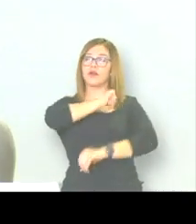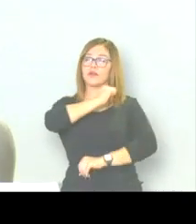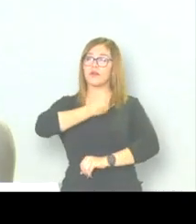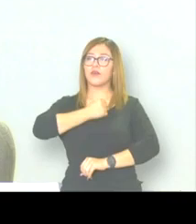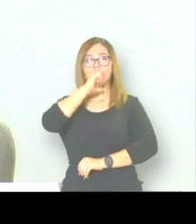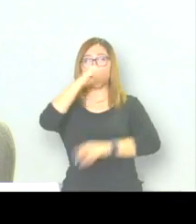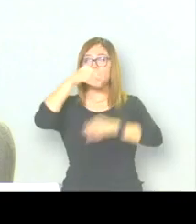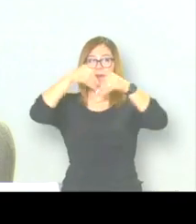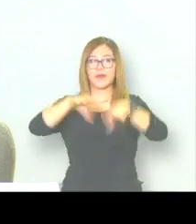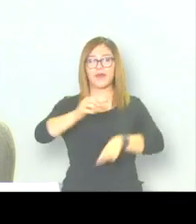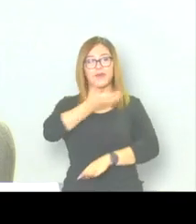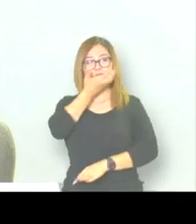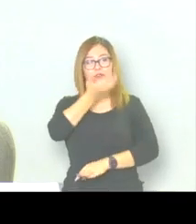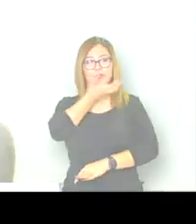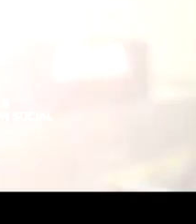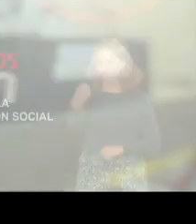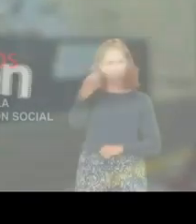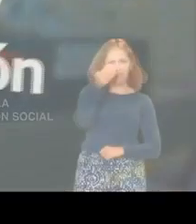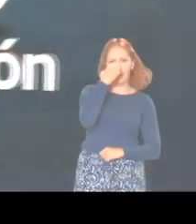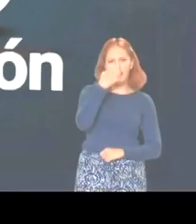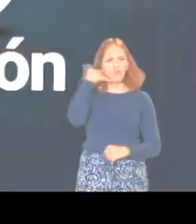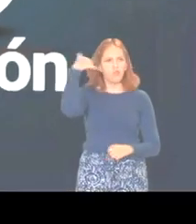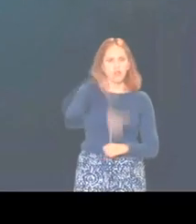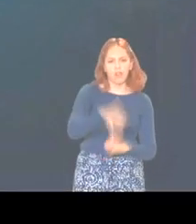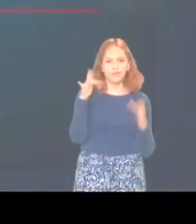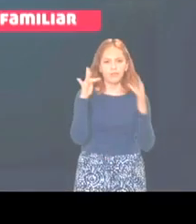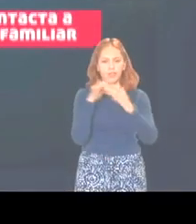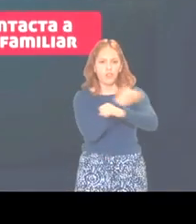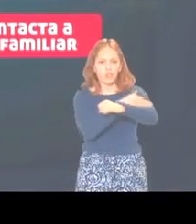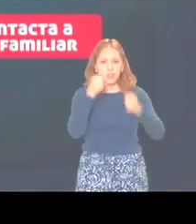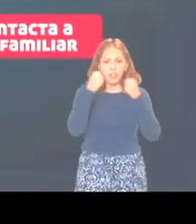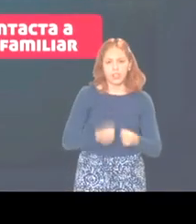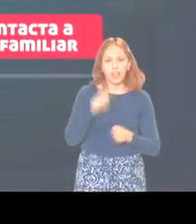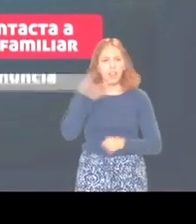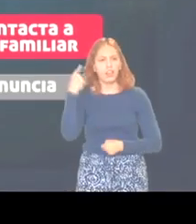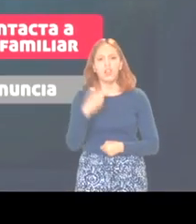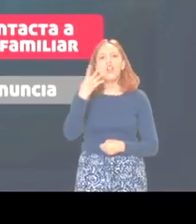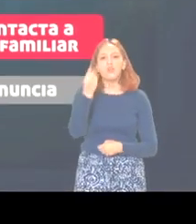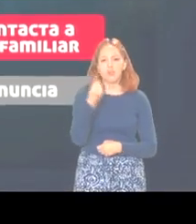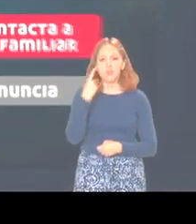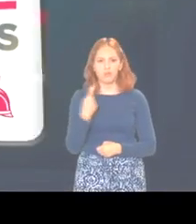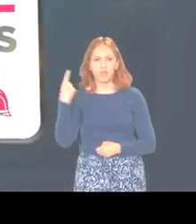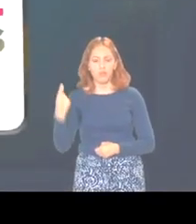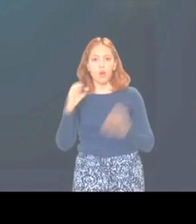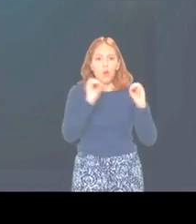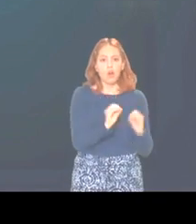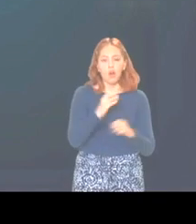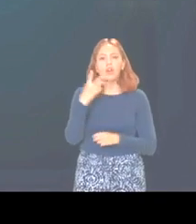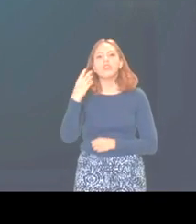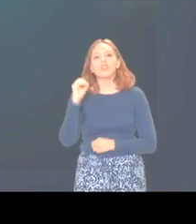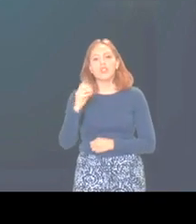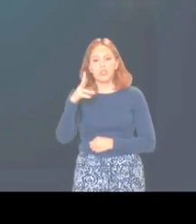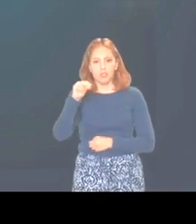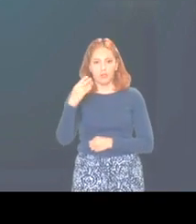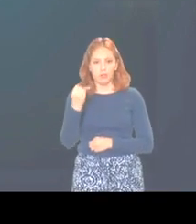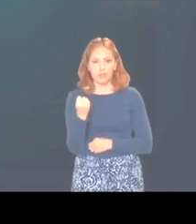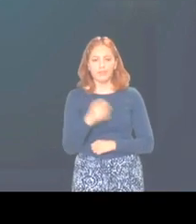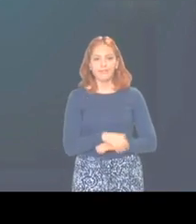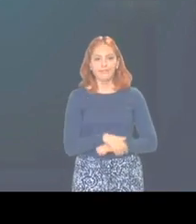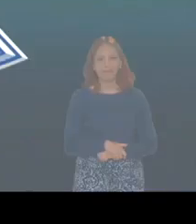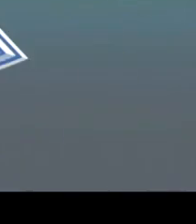perder las tradiciones. Y no a la extorsión. Cuelga, contacta a tu familiar y denuncia al 911 o